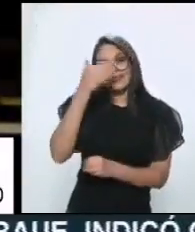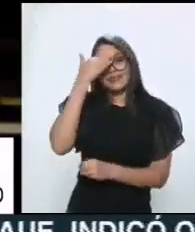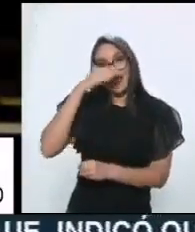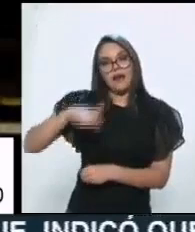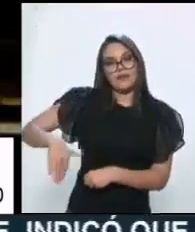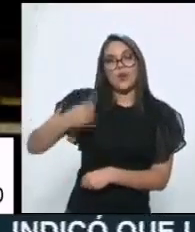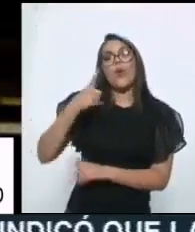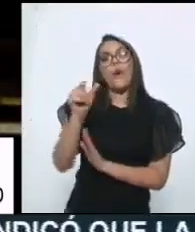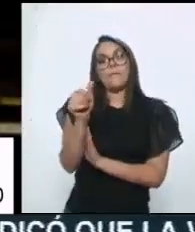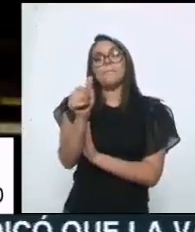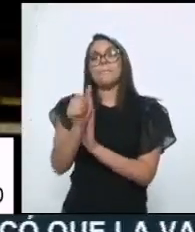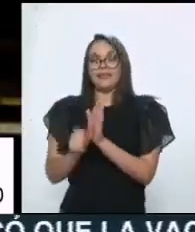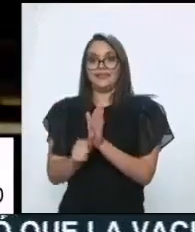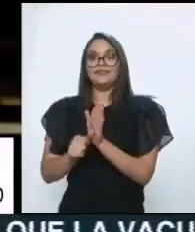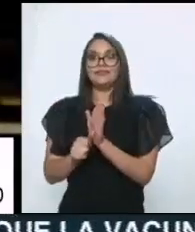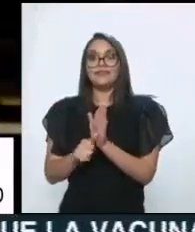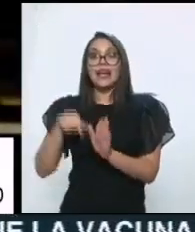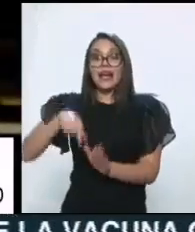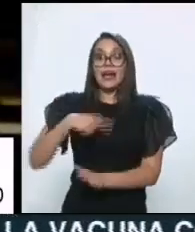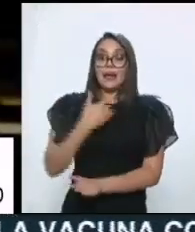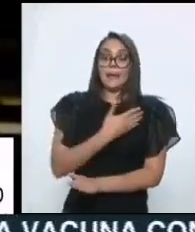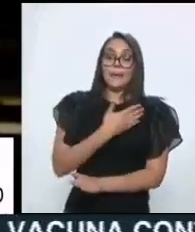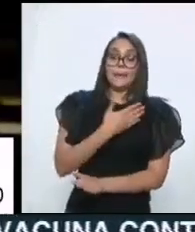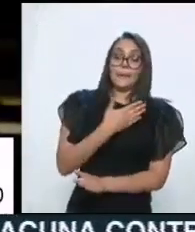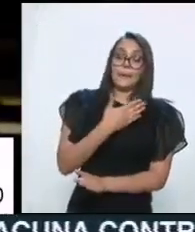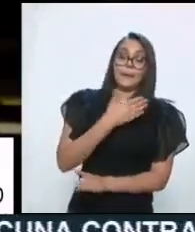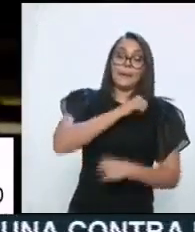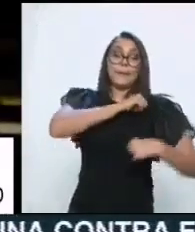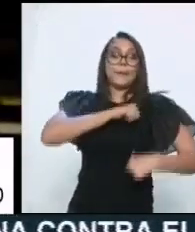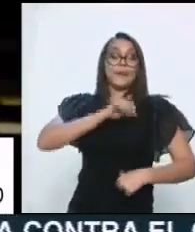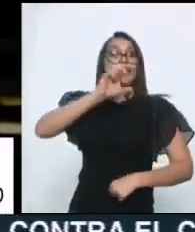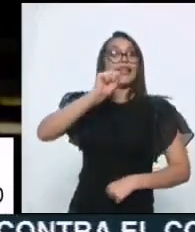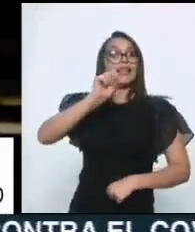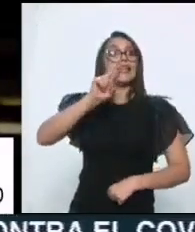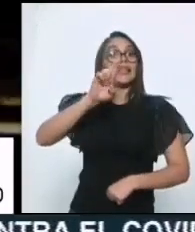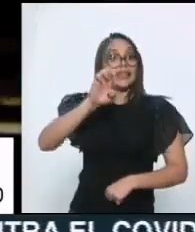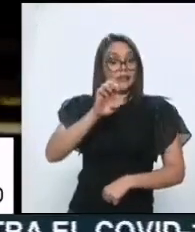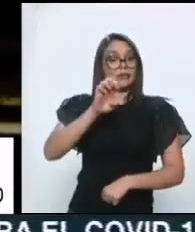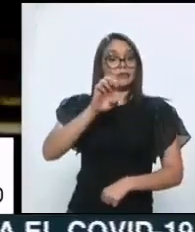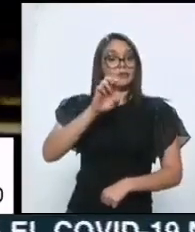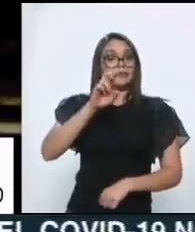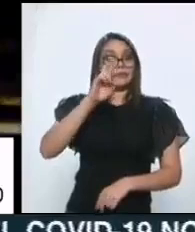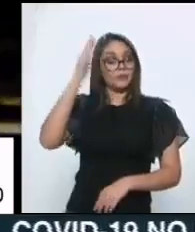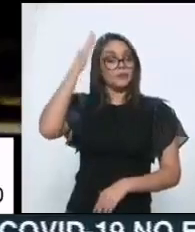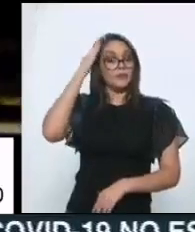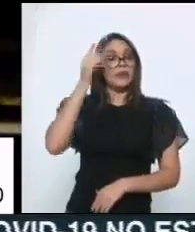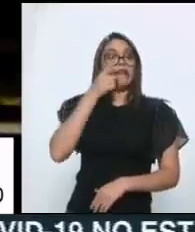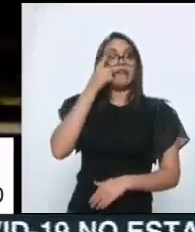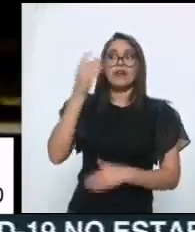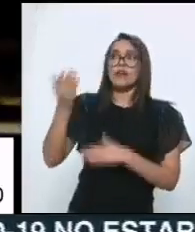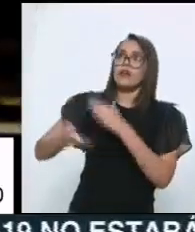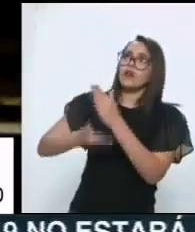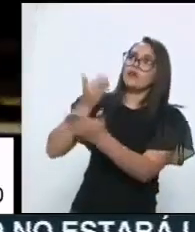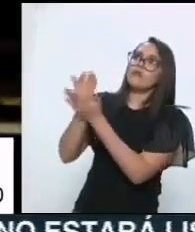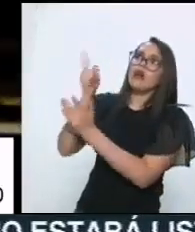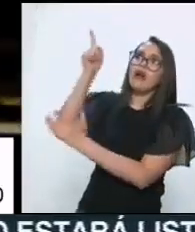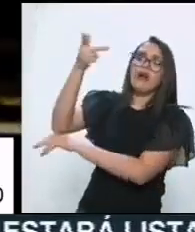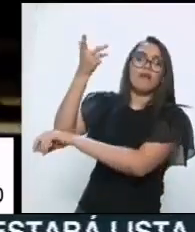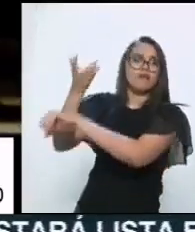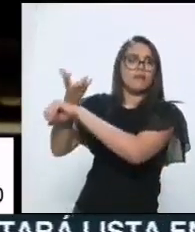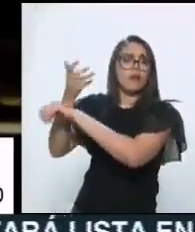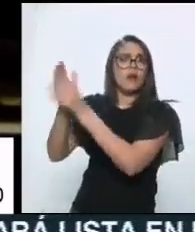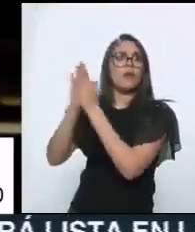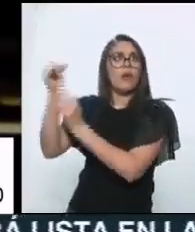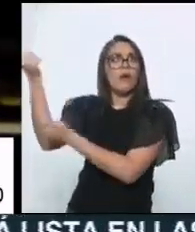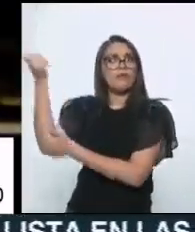lo decías, Marcelo Ebrard el canciller envió una nota diplomática a la embajada, y es con motivo de eso que nos dimos a la tarea